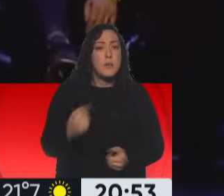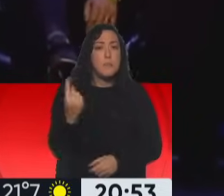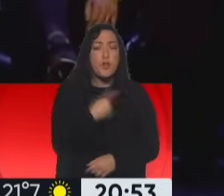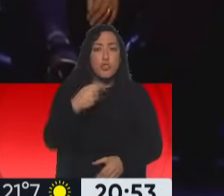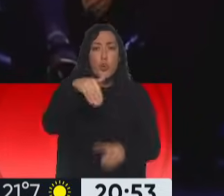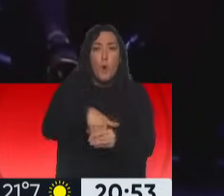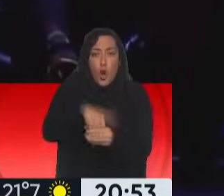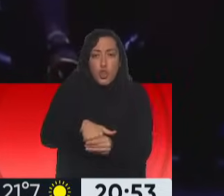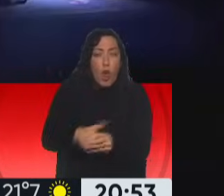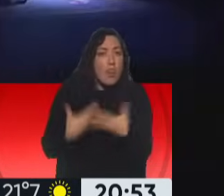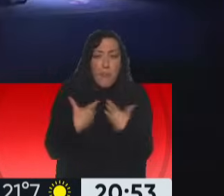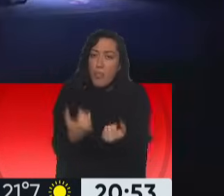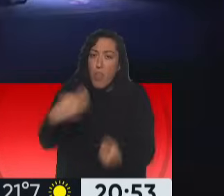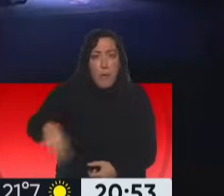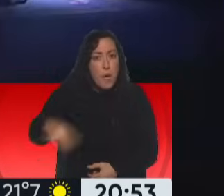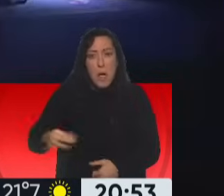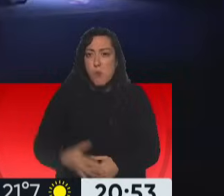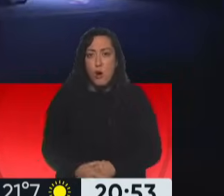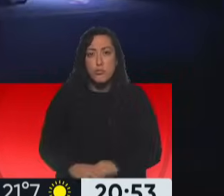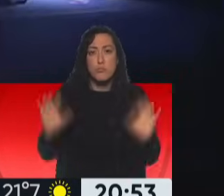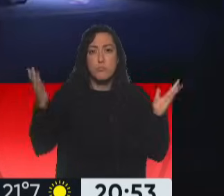las urnas.